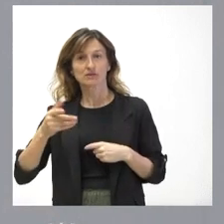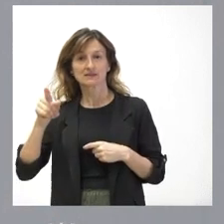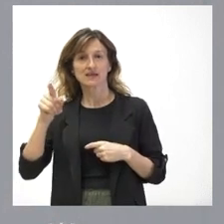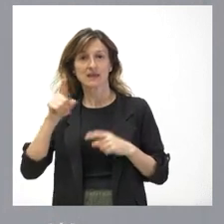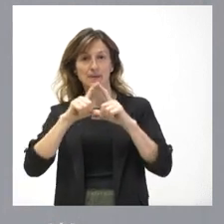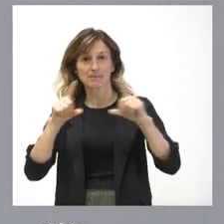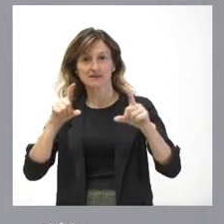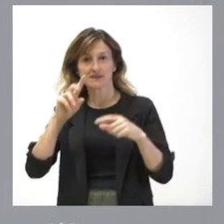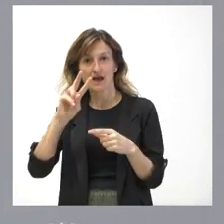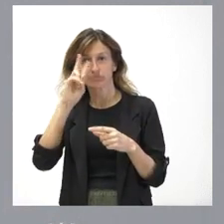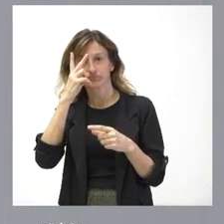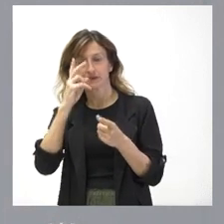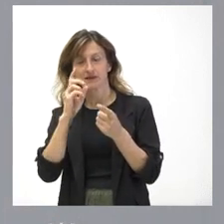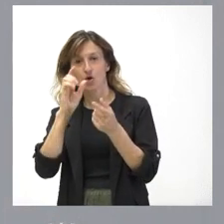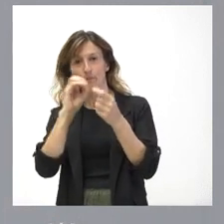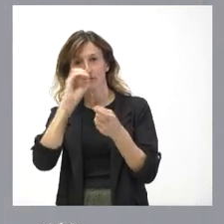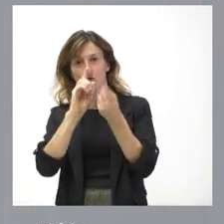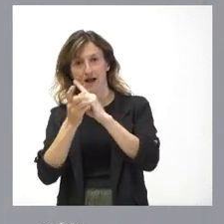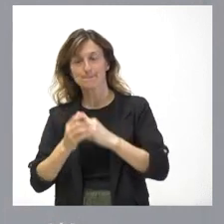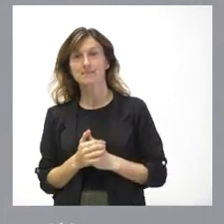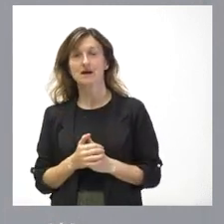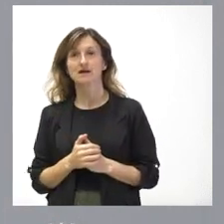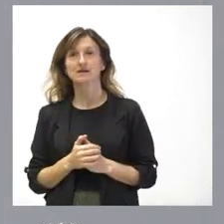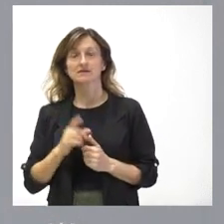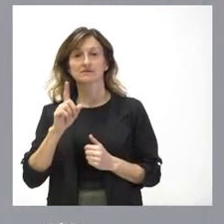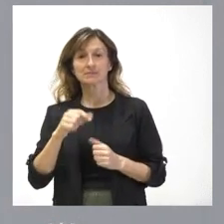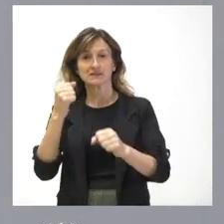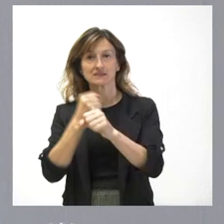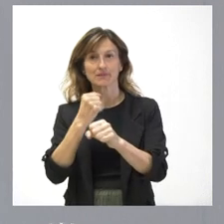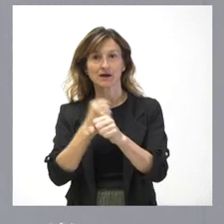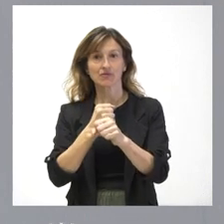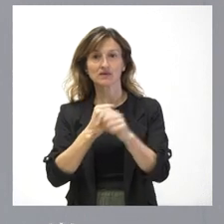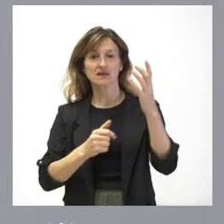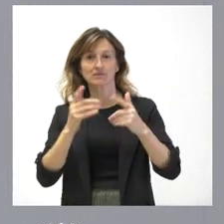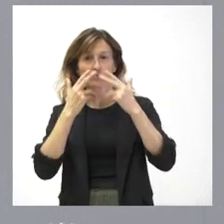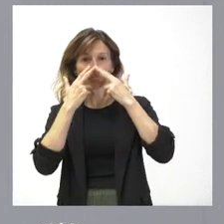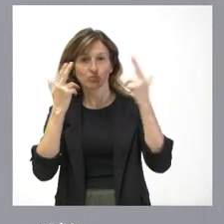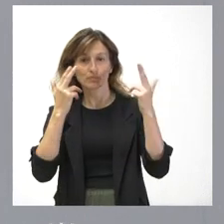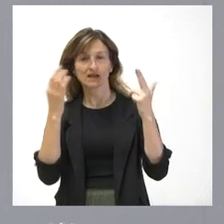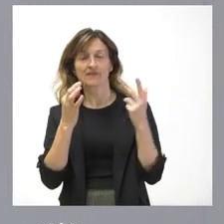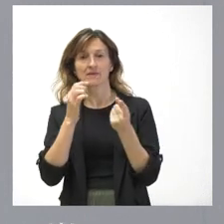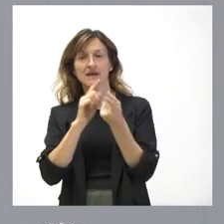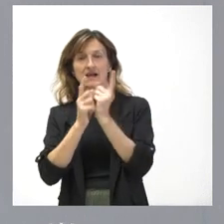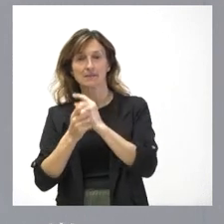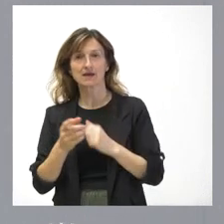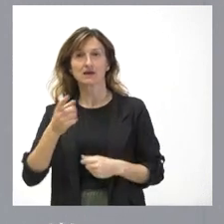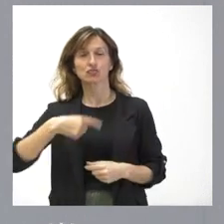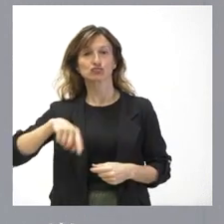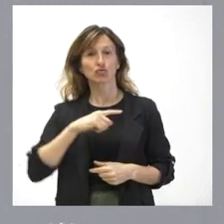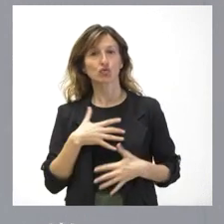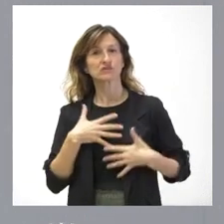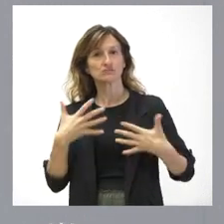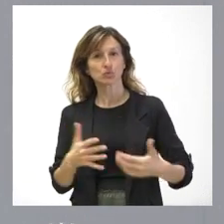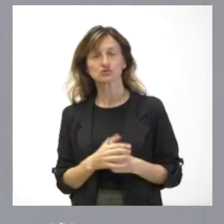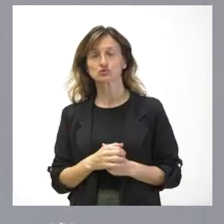decisión pero también ahí podemos colaborar con algunas medidas tanto los trabajadores como las administraciones públicas estamos dispuestos lógicamente